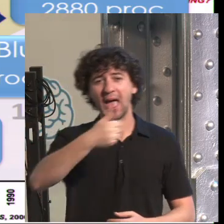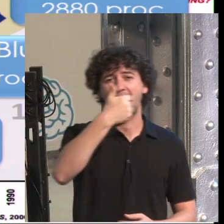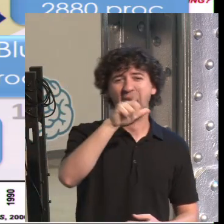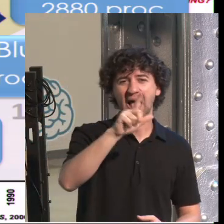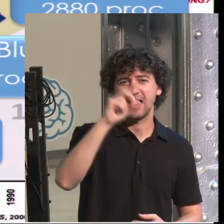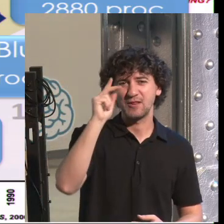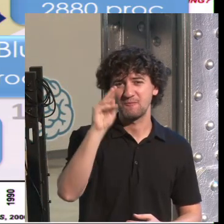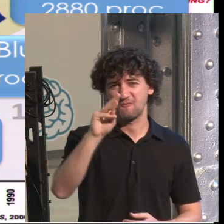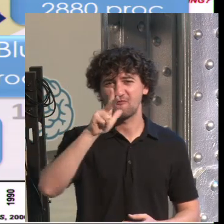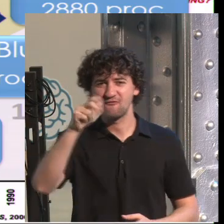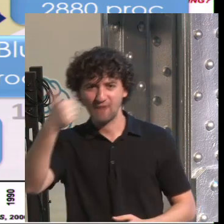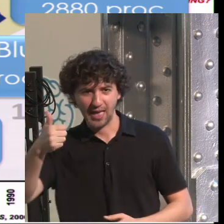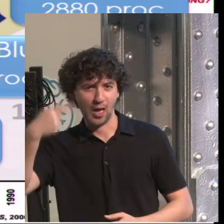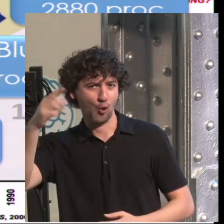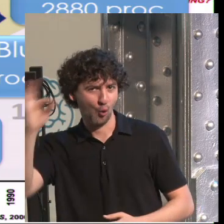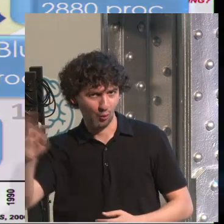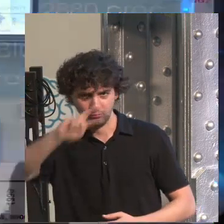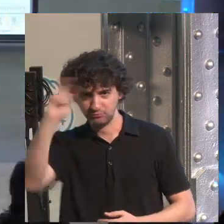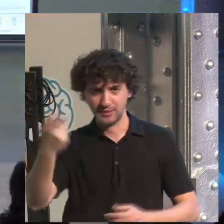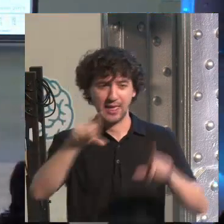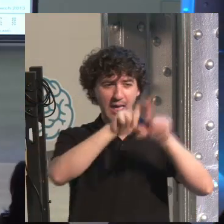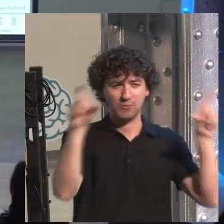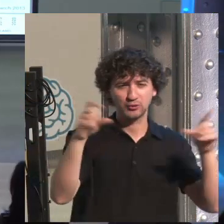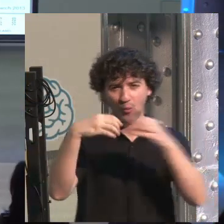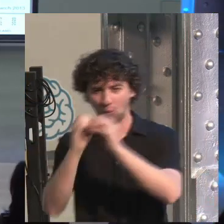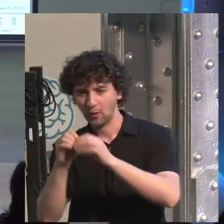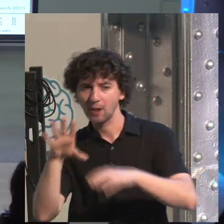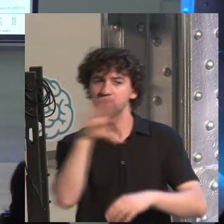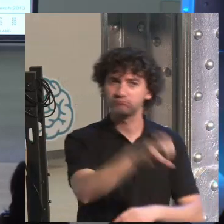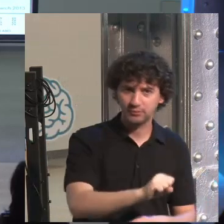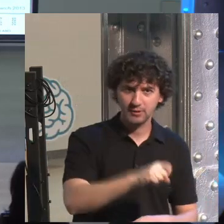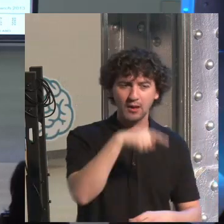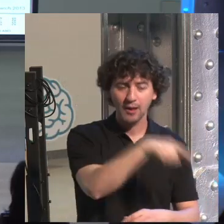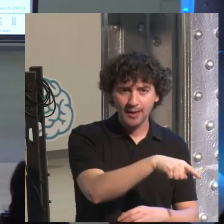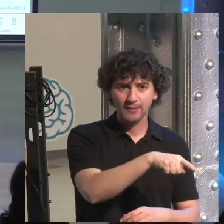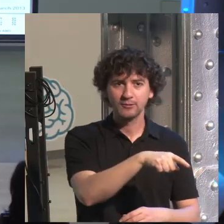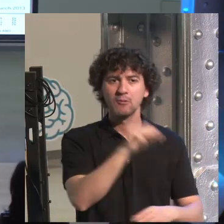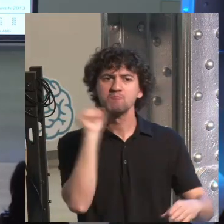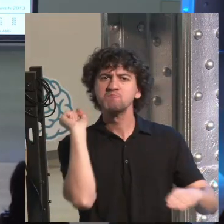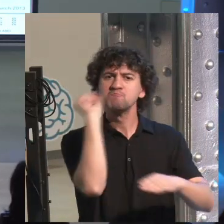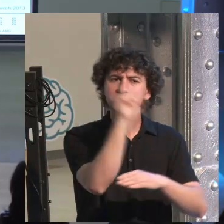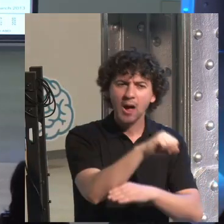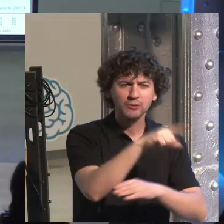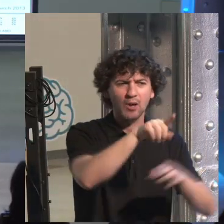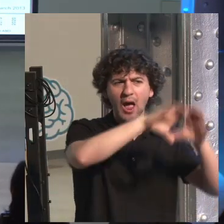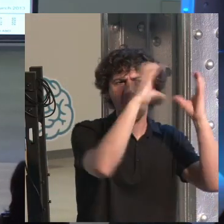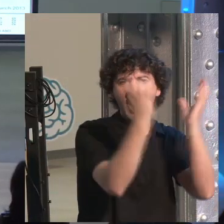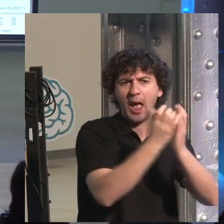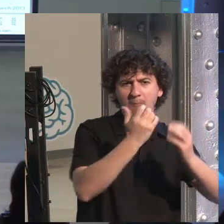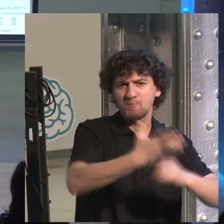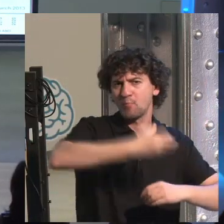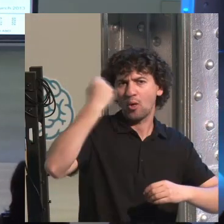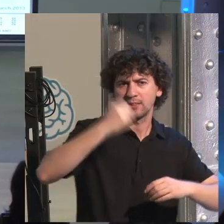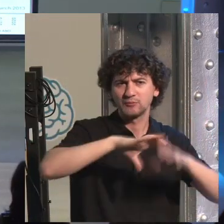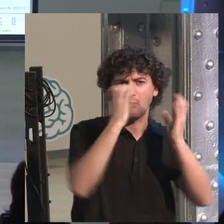Deep Learning de una empresa que compró Google, ha ganado a uno de los campeones del mundo, Lee Sedol, en Go. Y Go ha